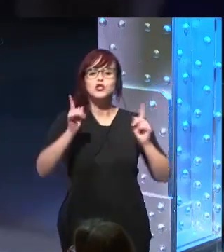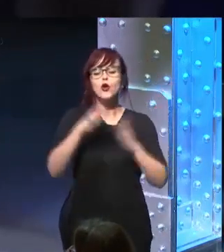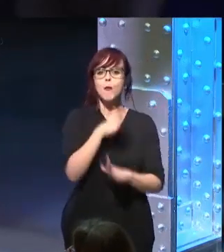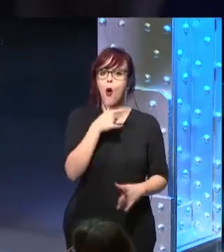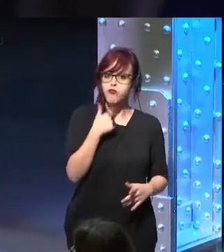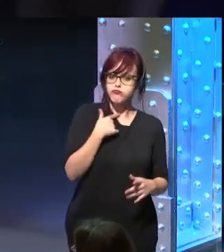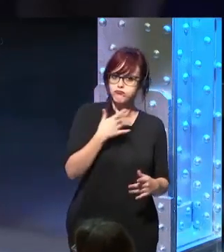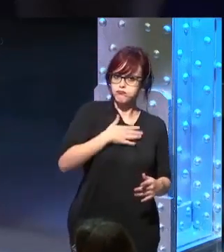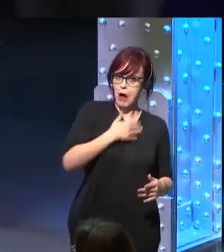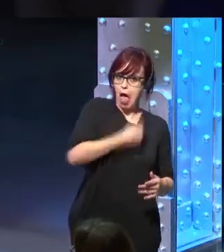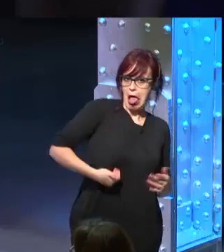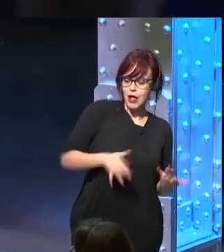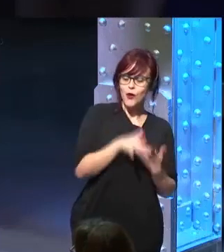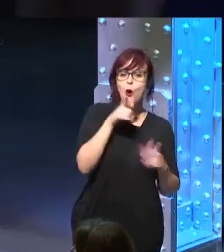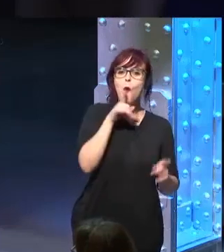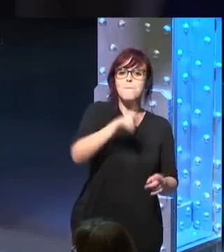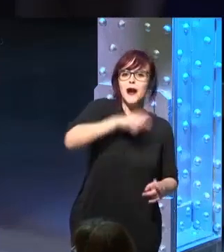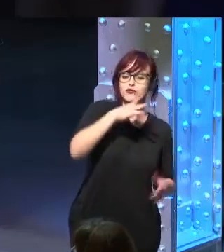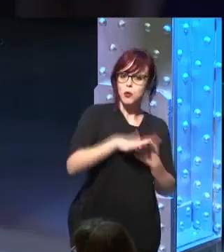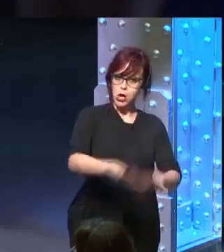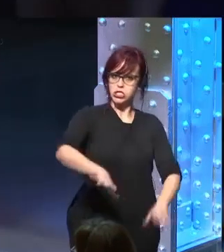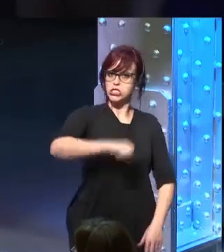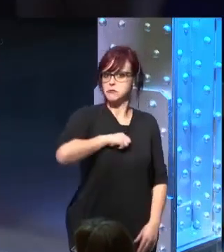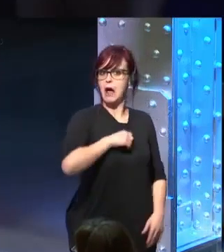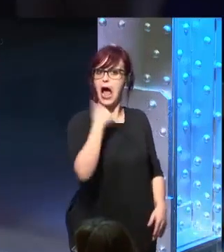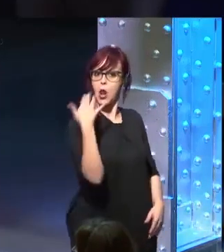una posesión, o incluso como un verbo.